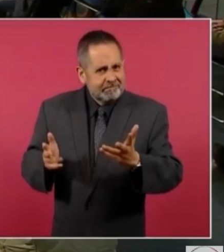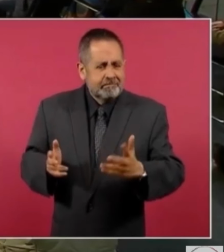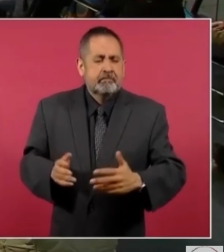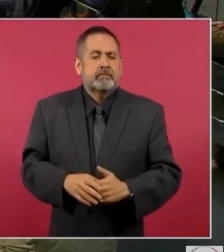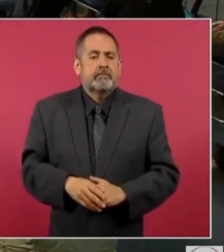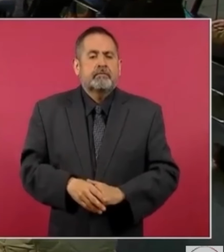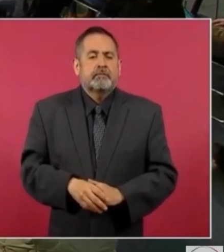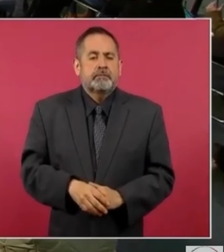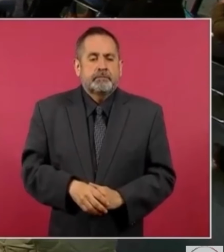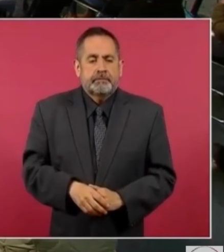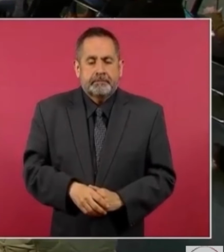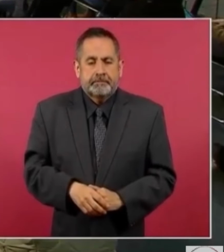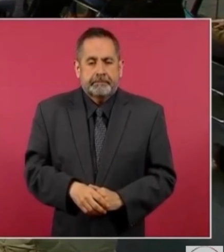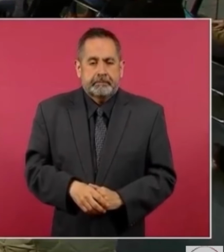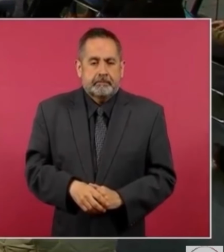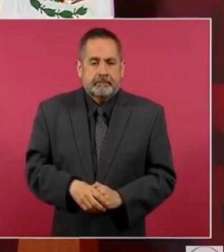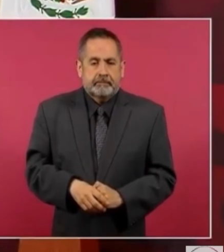O